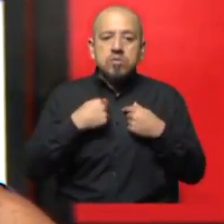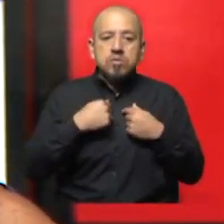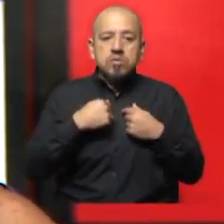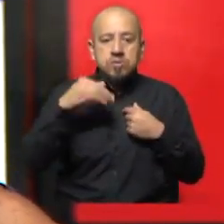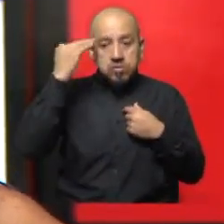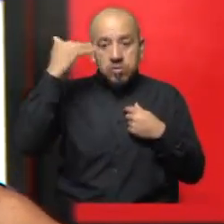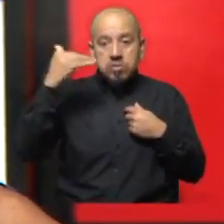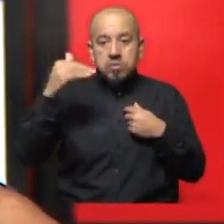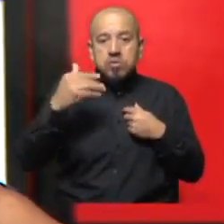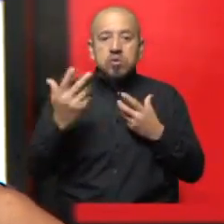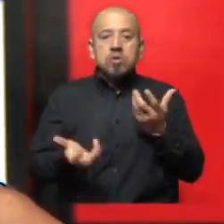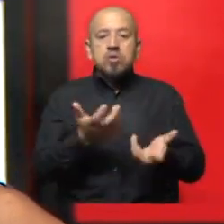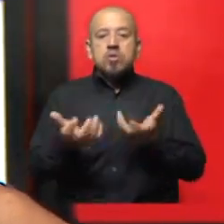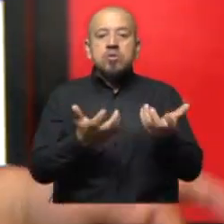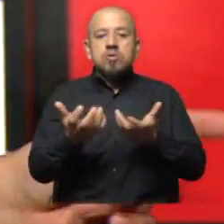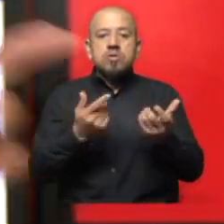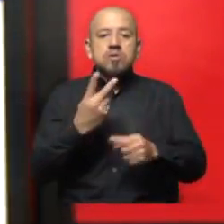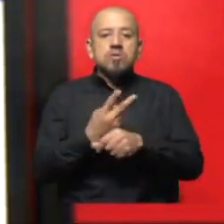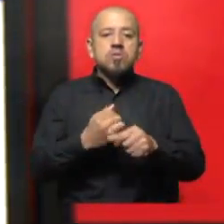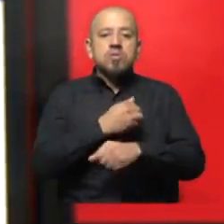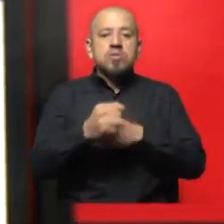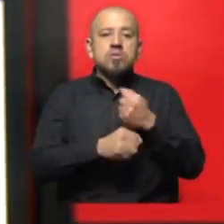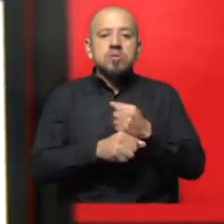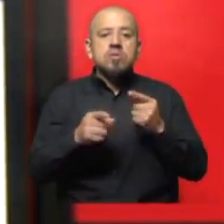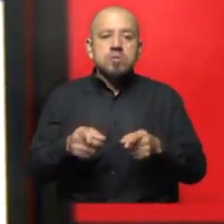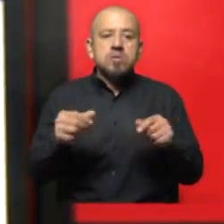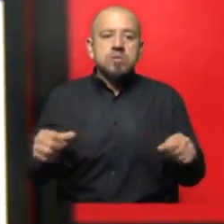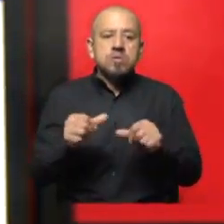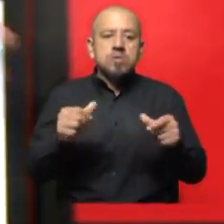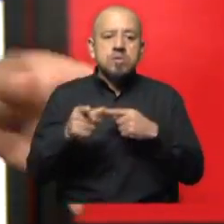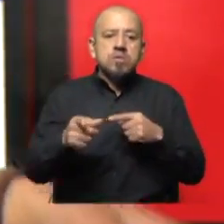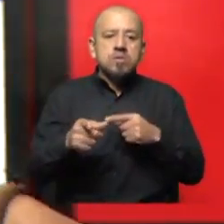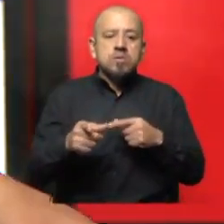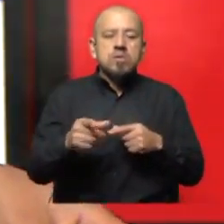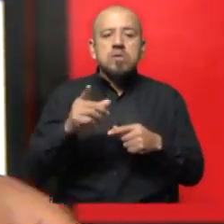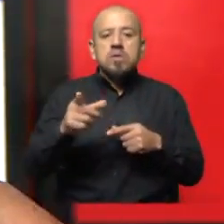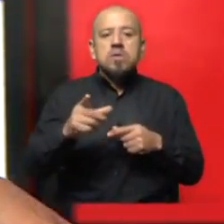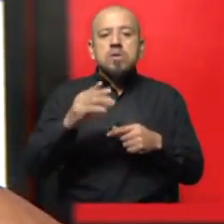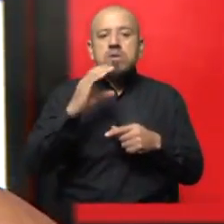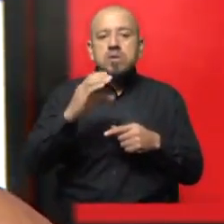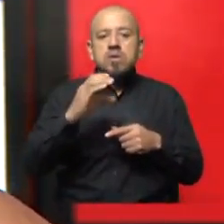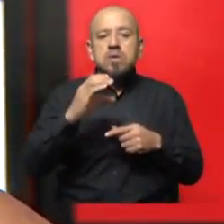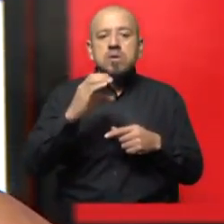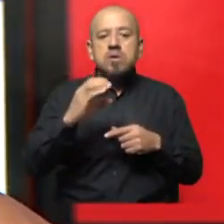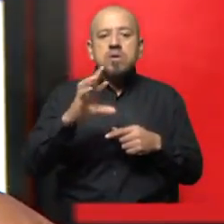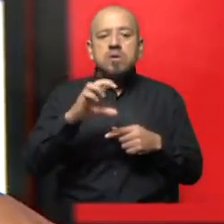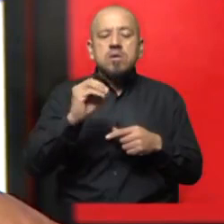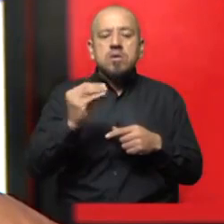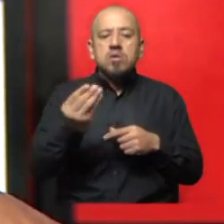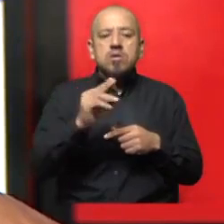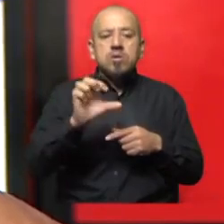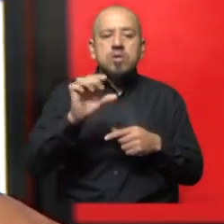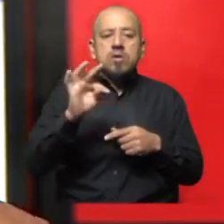cocina del segundo año fue que nos unimos para armar stella creo que tenía que hay también dentro este